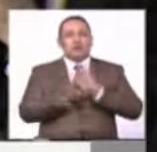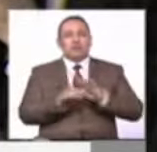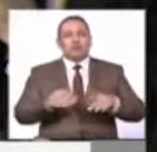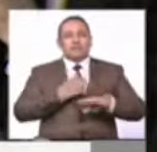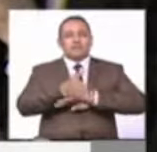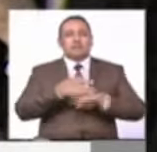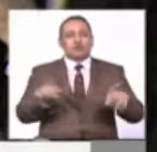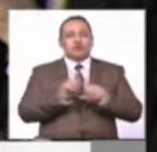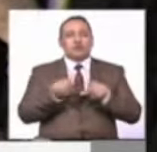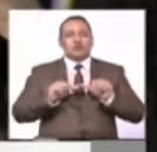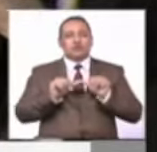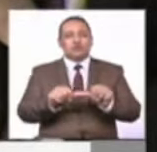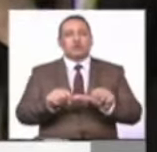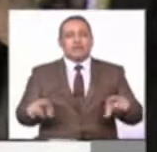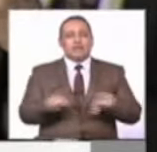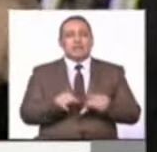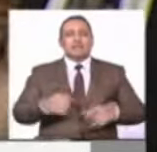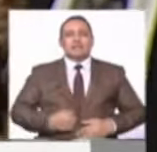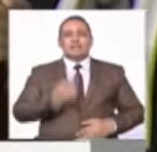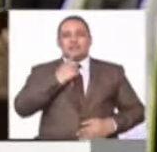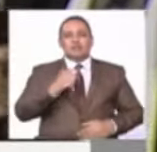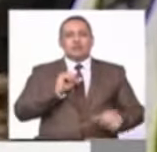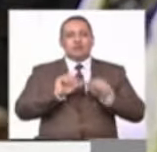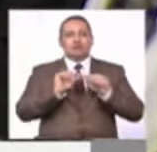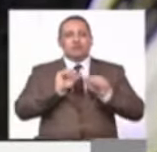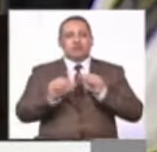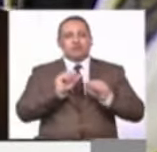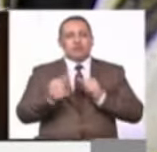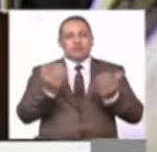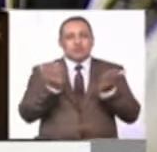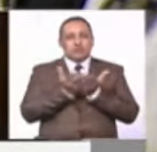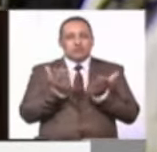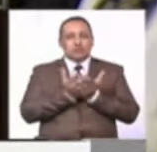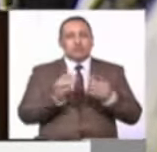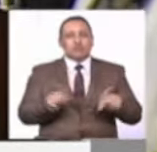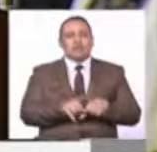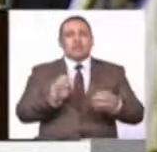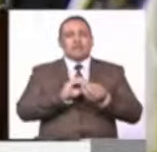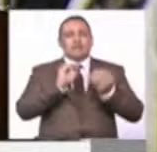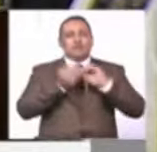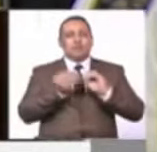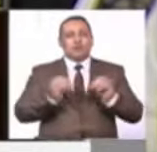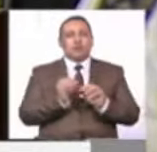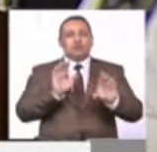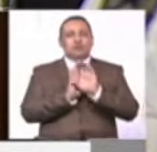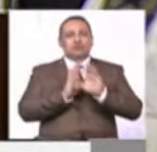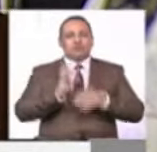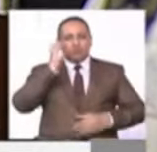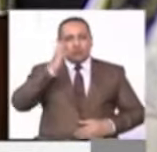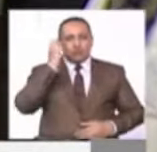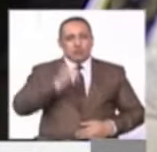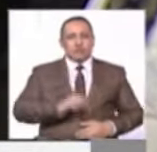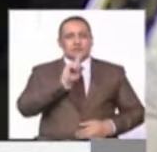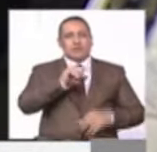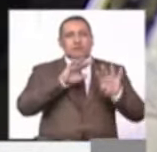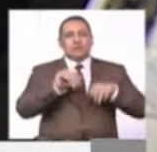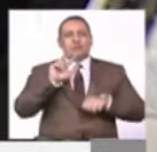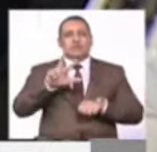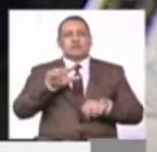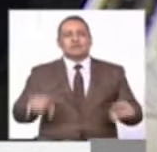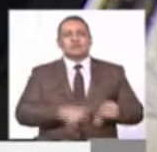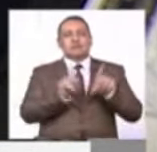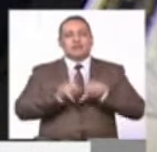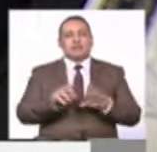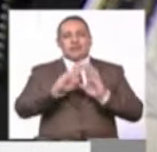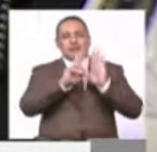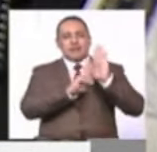acceso y no de permanencia él dice en su Artículo académico las reformas a la Constitución Política de 1993 que